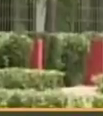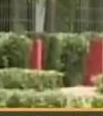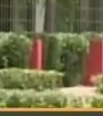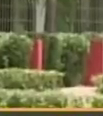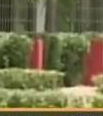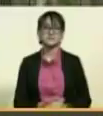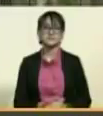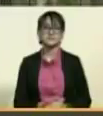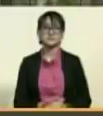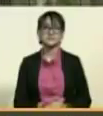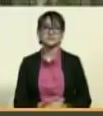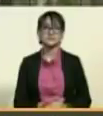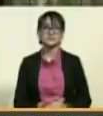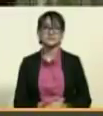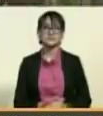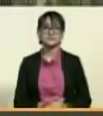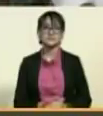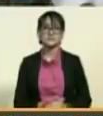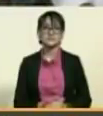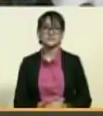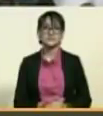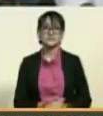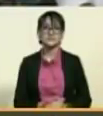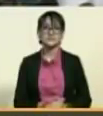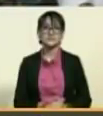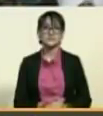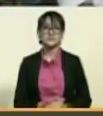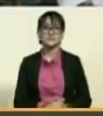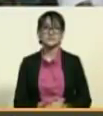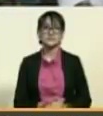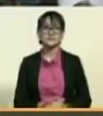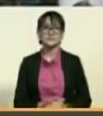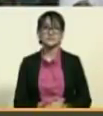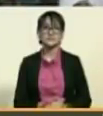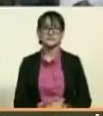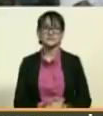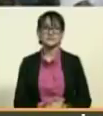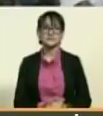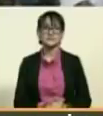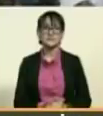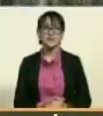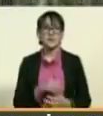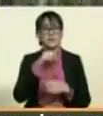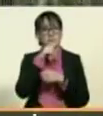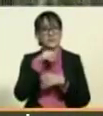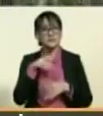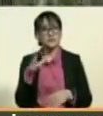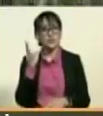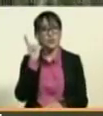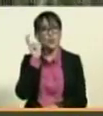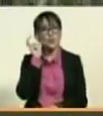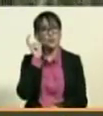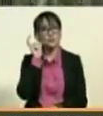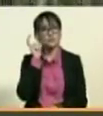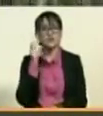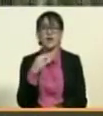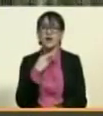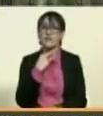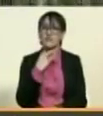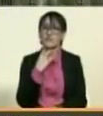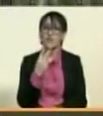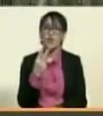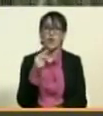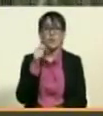En sus bendiciones se escucha la palabra, la voz inmortal de los